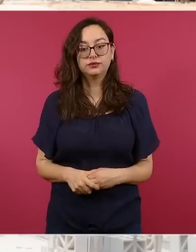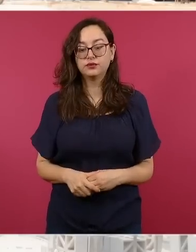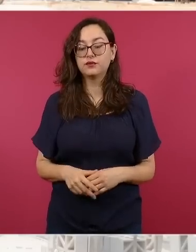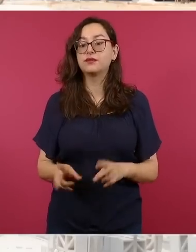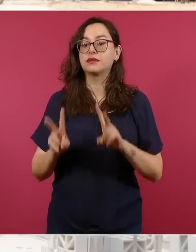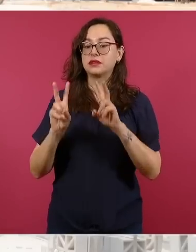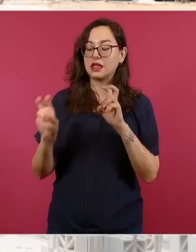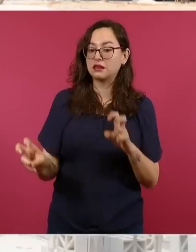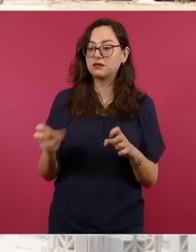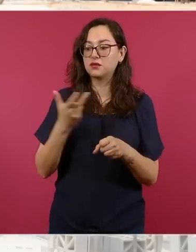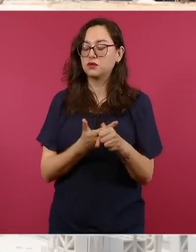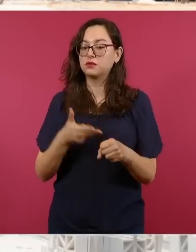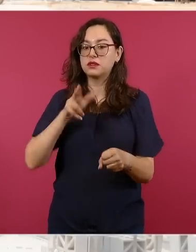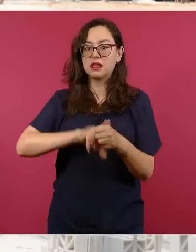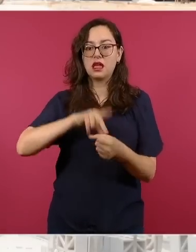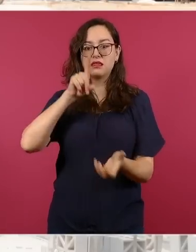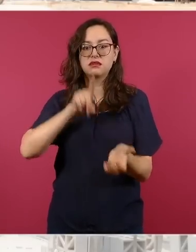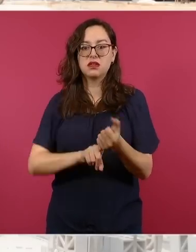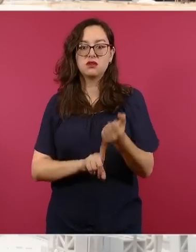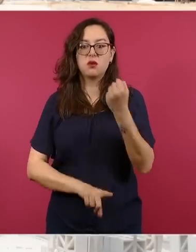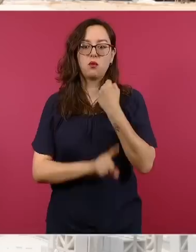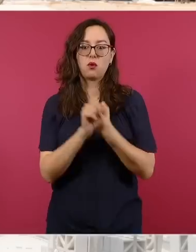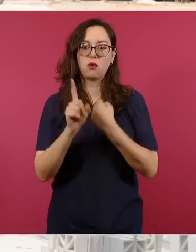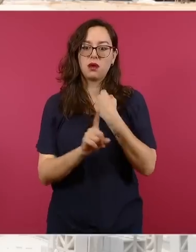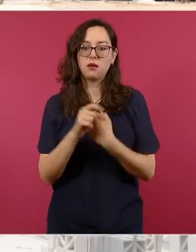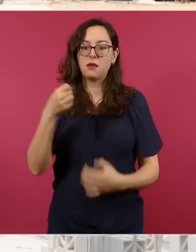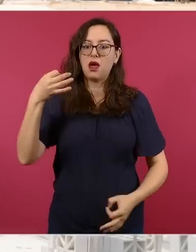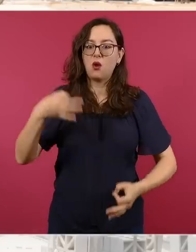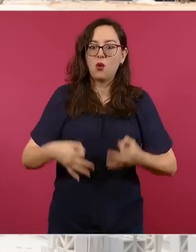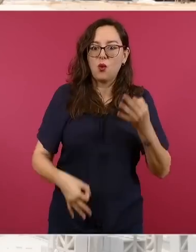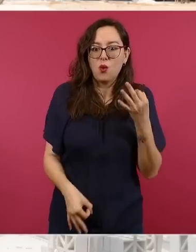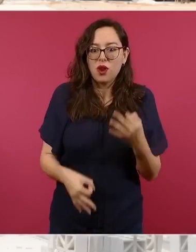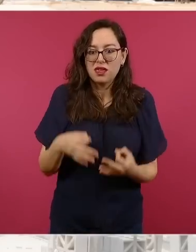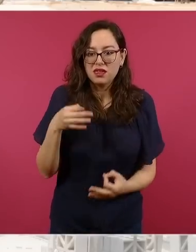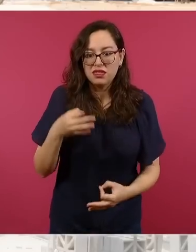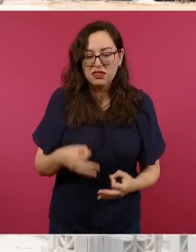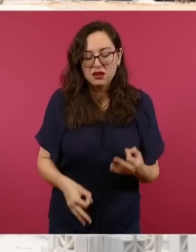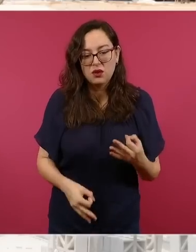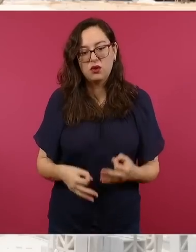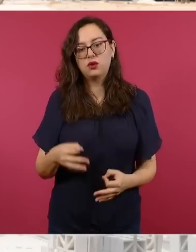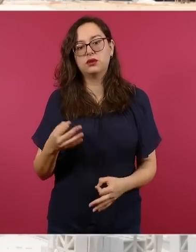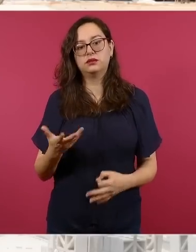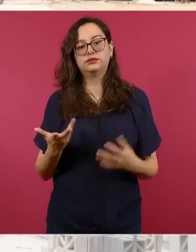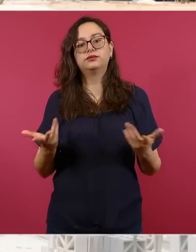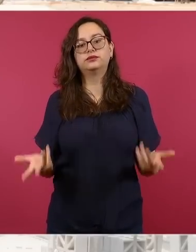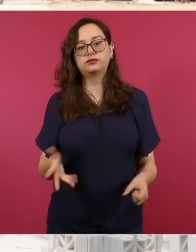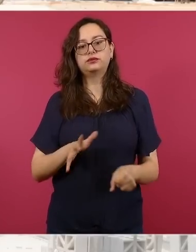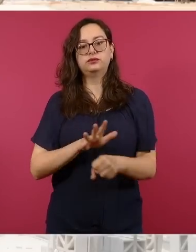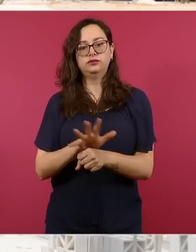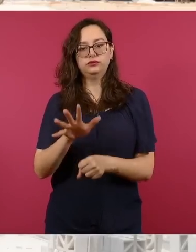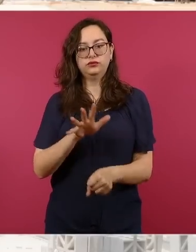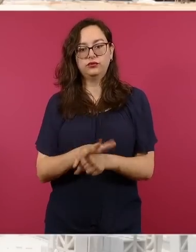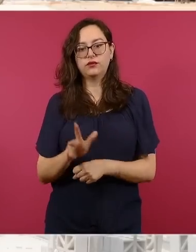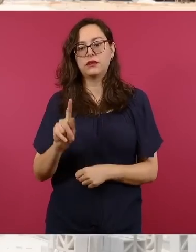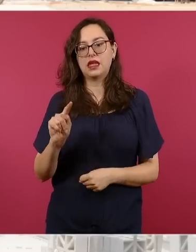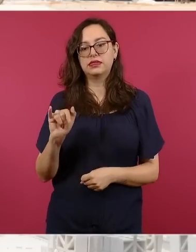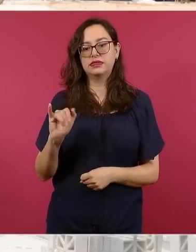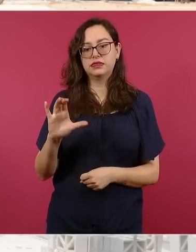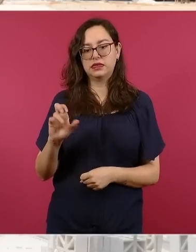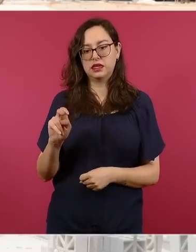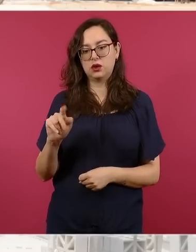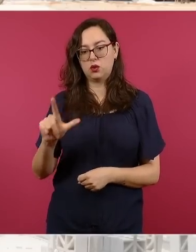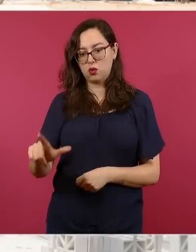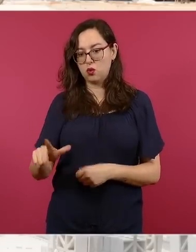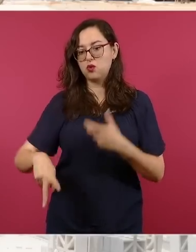jurídica que lo que nos debería de ocupar, que es la construcción de los hospitales. Y este hospital de Ticul había sido proyectado con